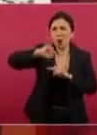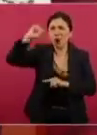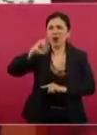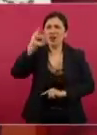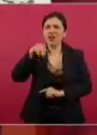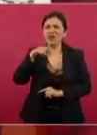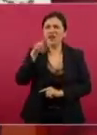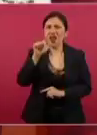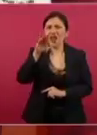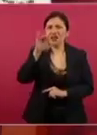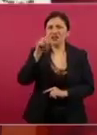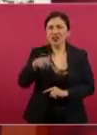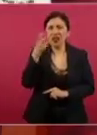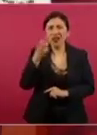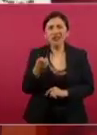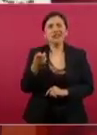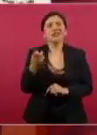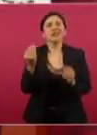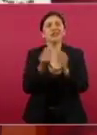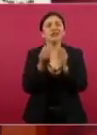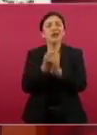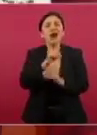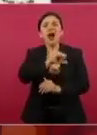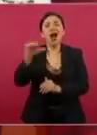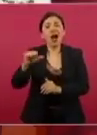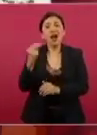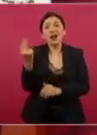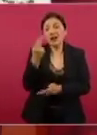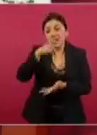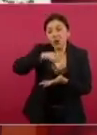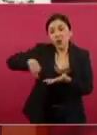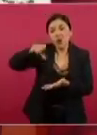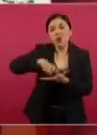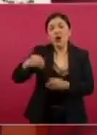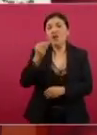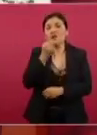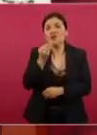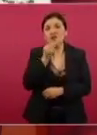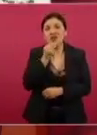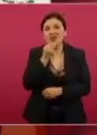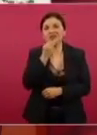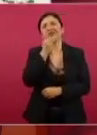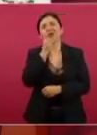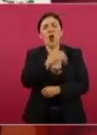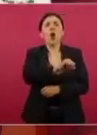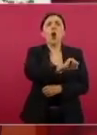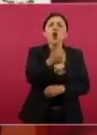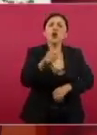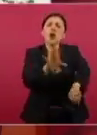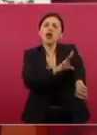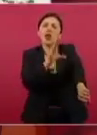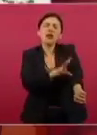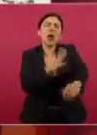en lo que tiene que ver con alimentos, menos en lo energético.